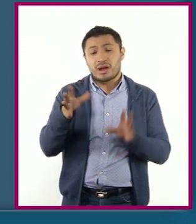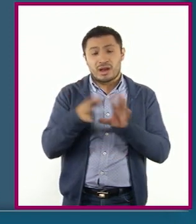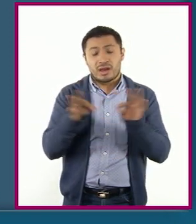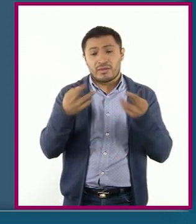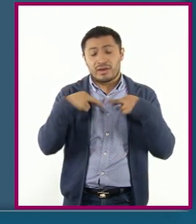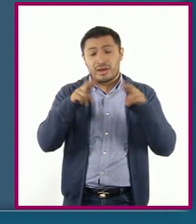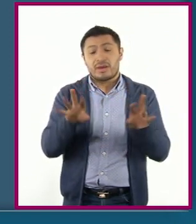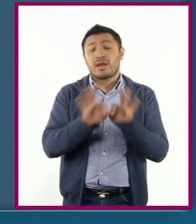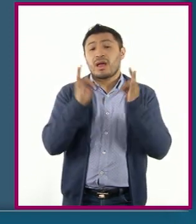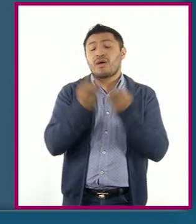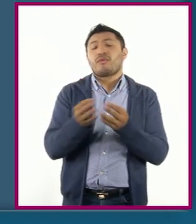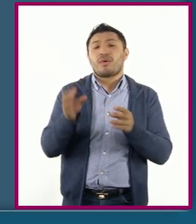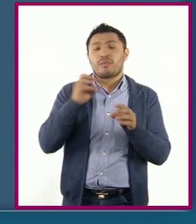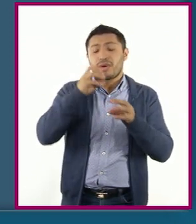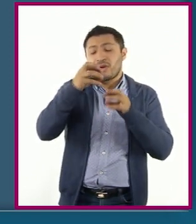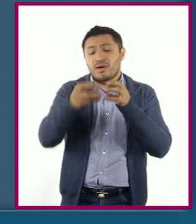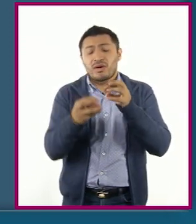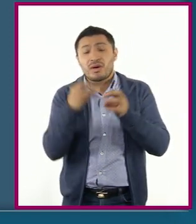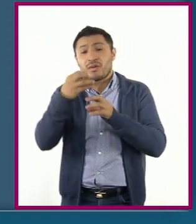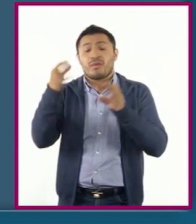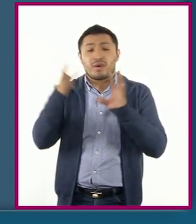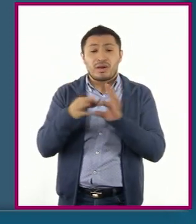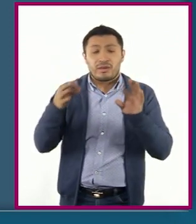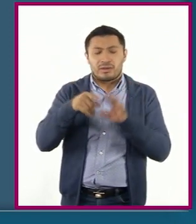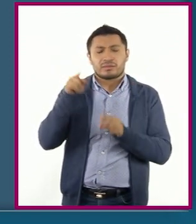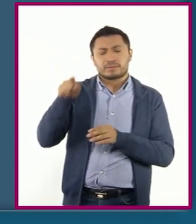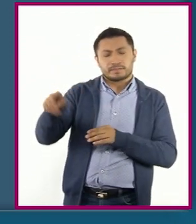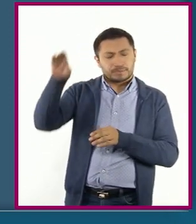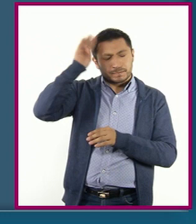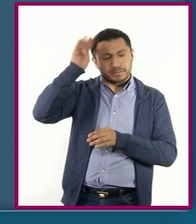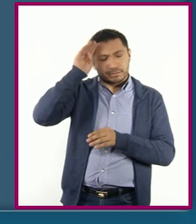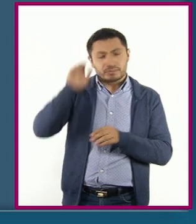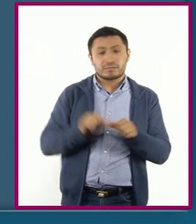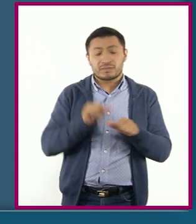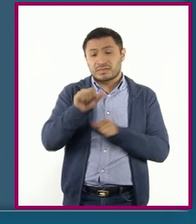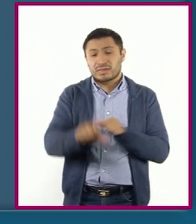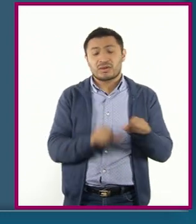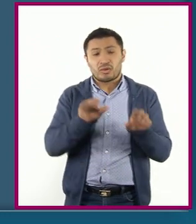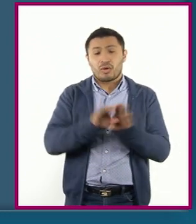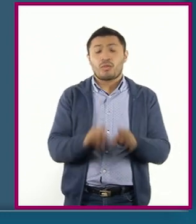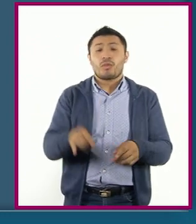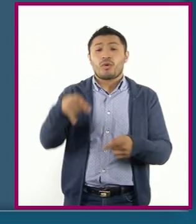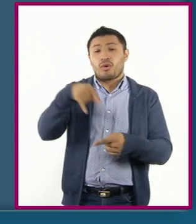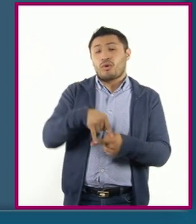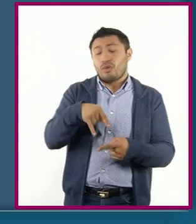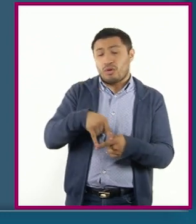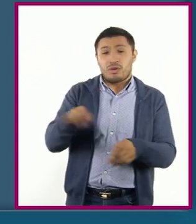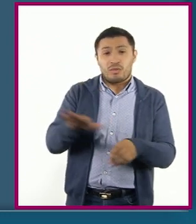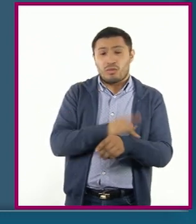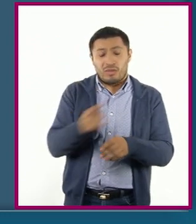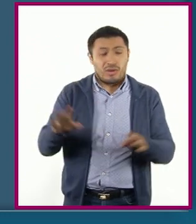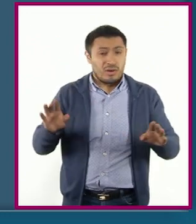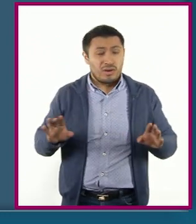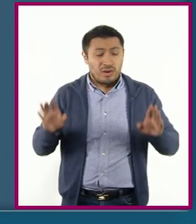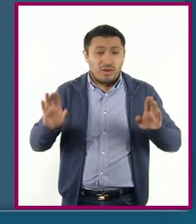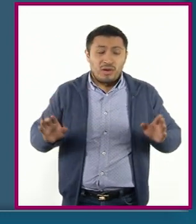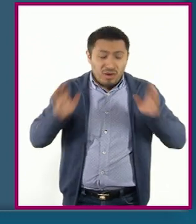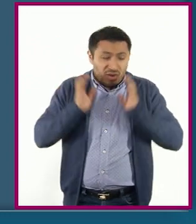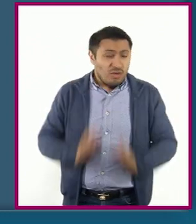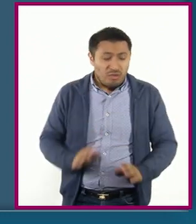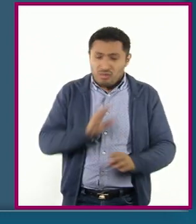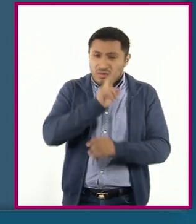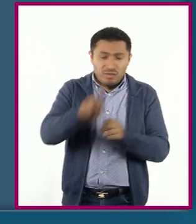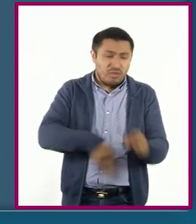en la que se forman las moléculas. Se le ocurrió pensar en el átomo como un cubo, porque es el cuerpo geométrico regular que